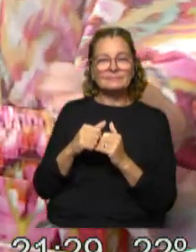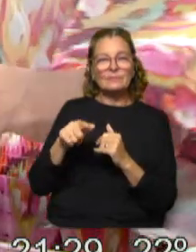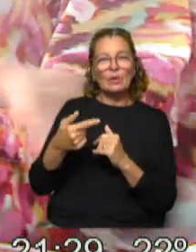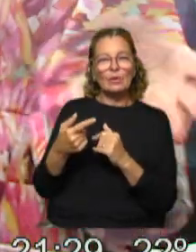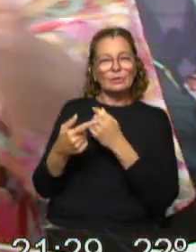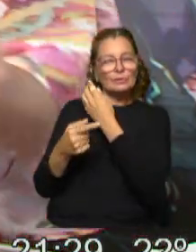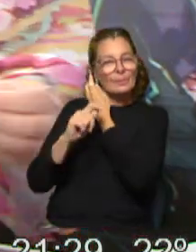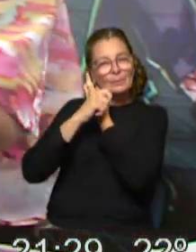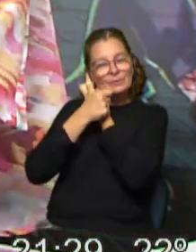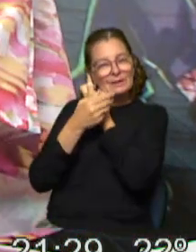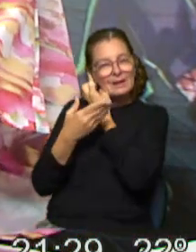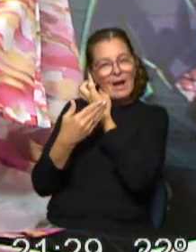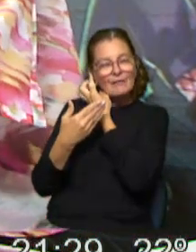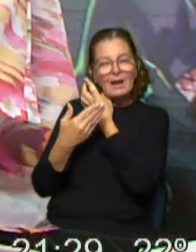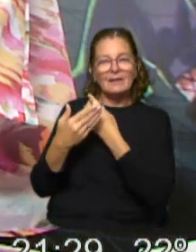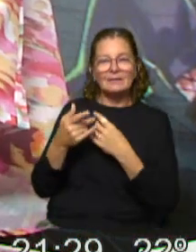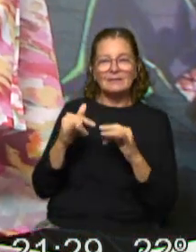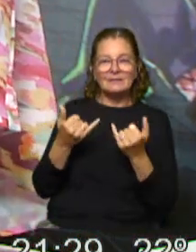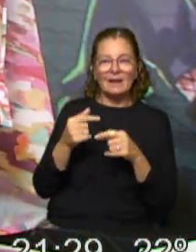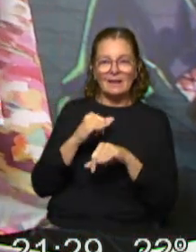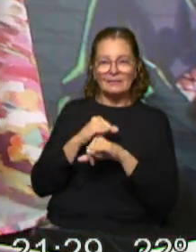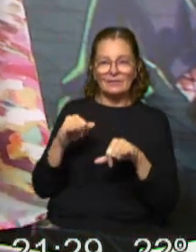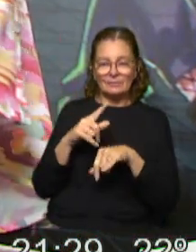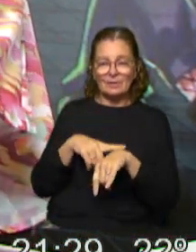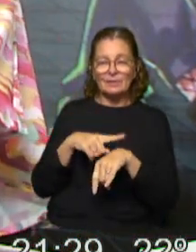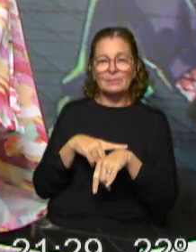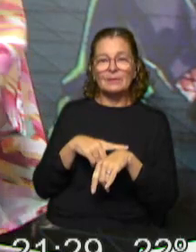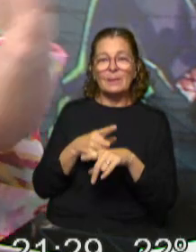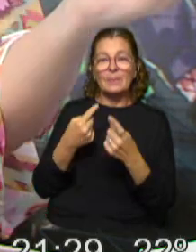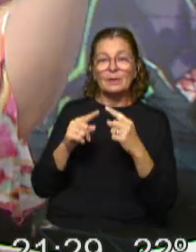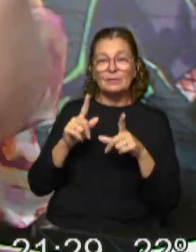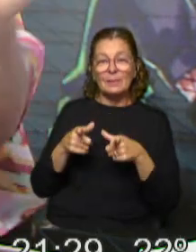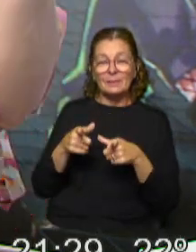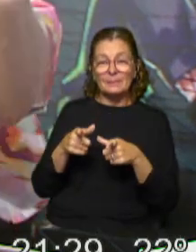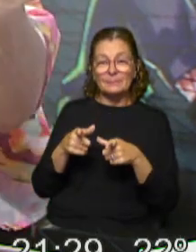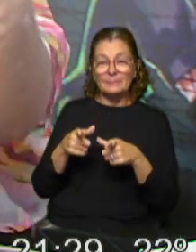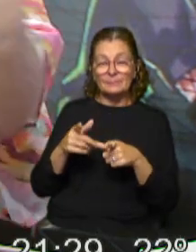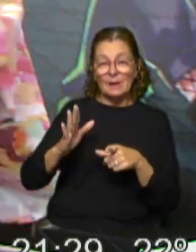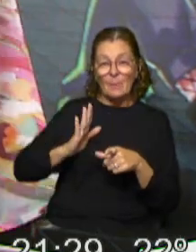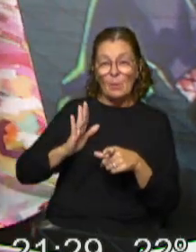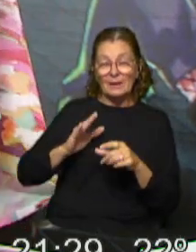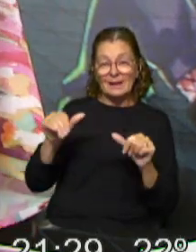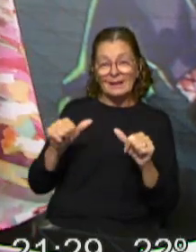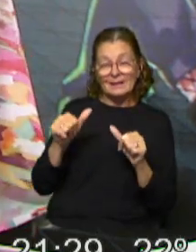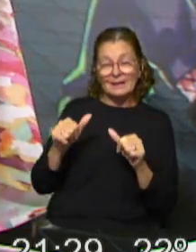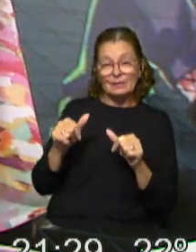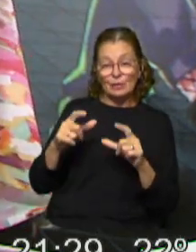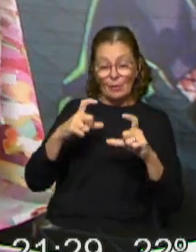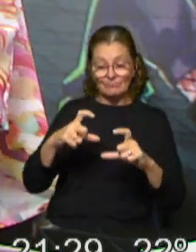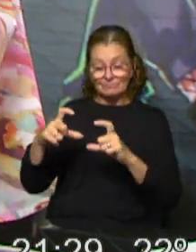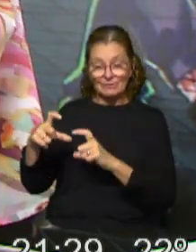cosa que me gustaría hablar, que ya se está terminando la entrevista, pero también el hecho de mujeres haciendo una novela